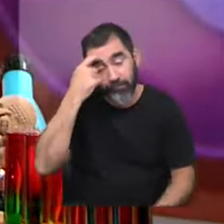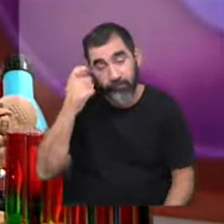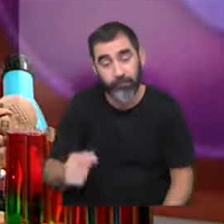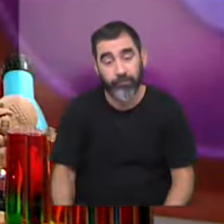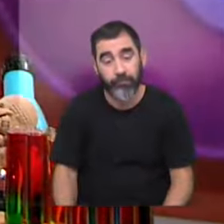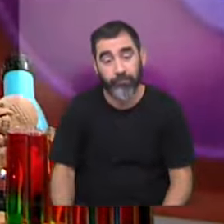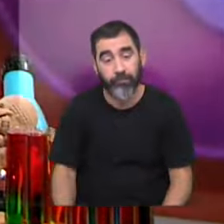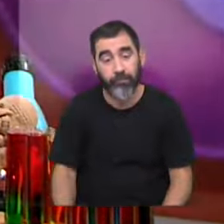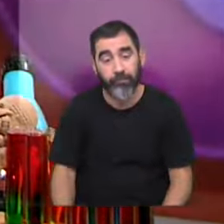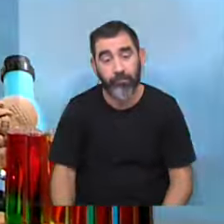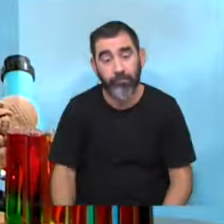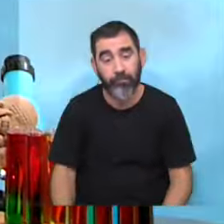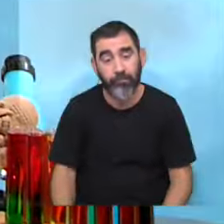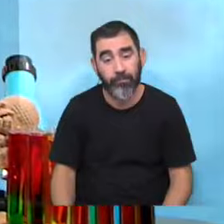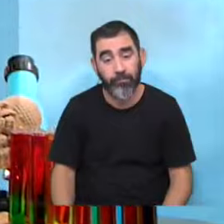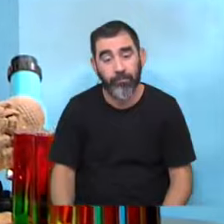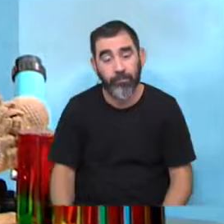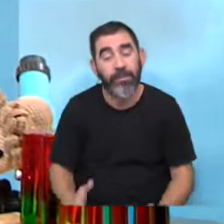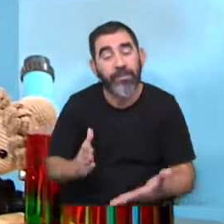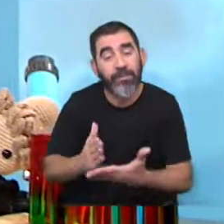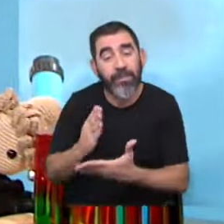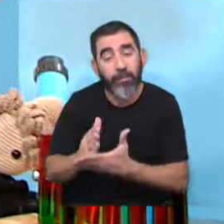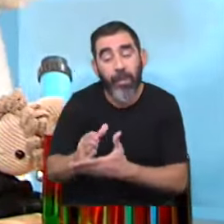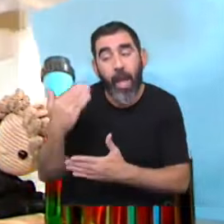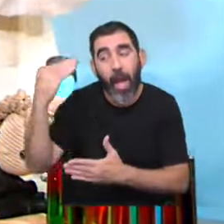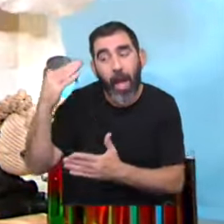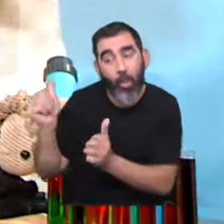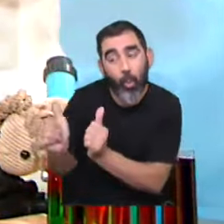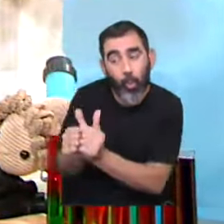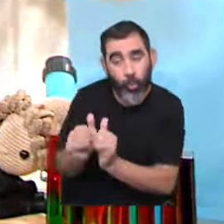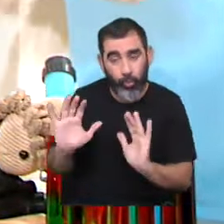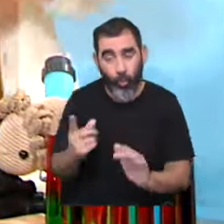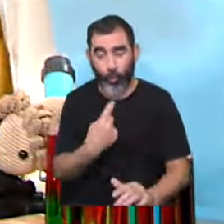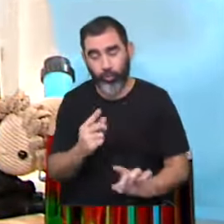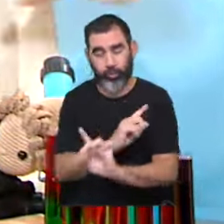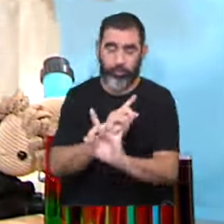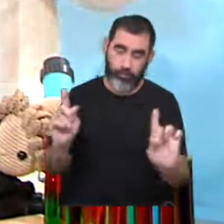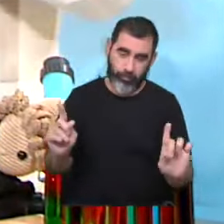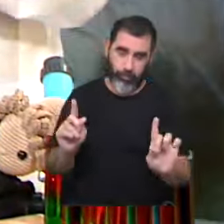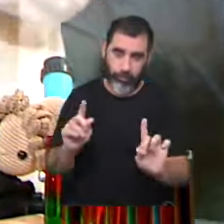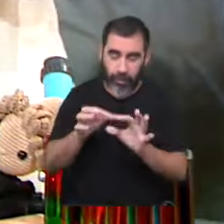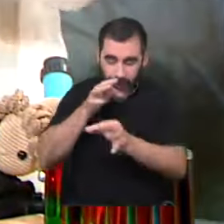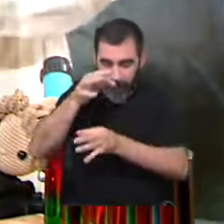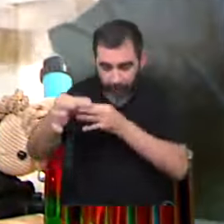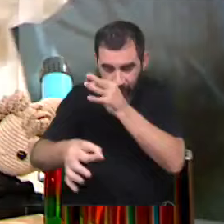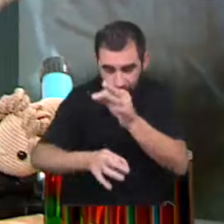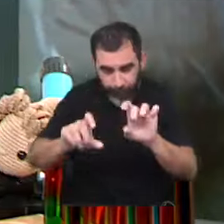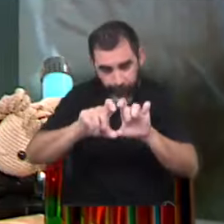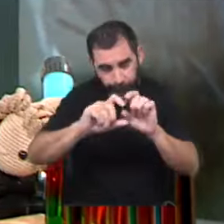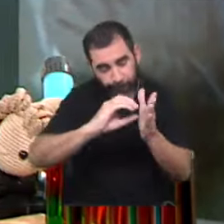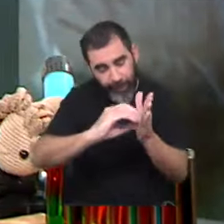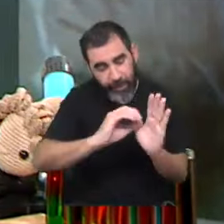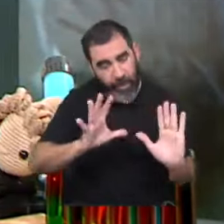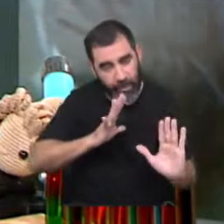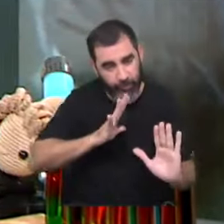se llevan para casa para hacer. Bien. Siempre están las indicaciones y también, bueno, la explicación y el concepto científico detrás del